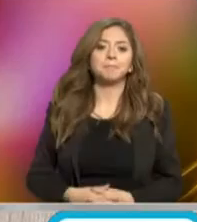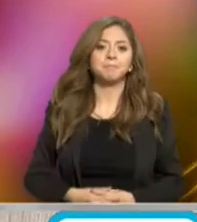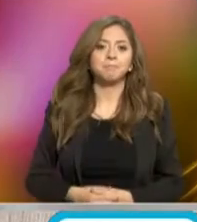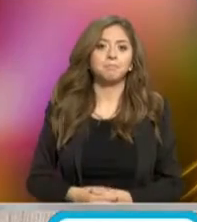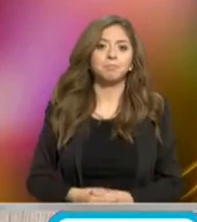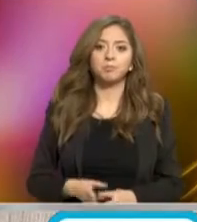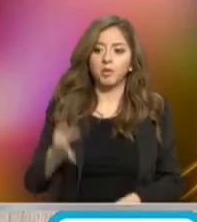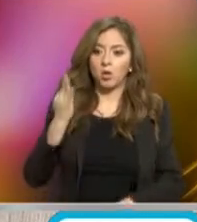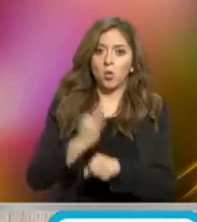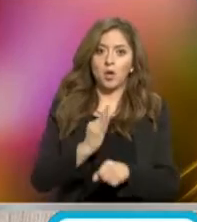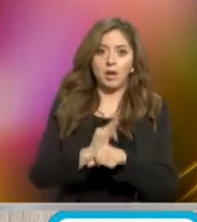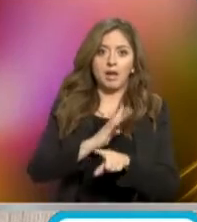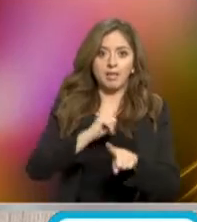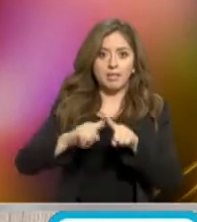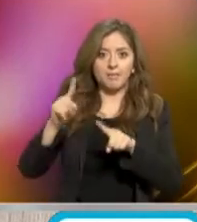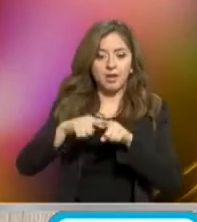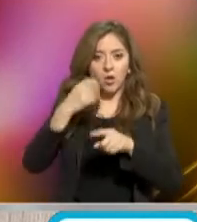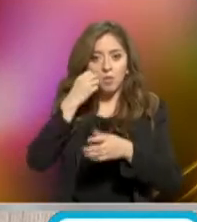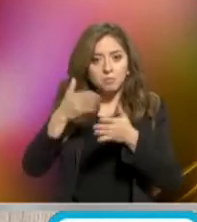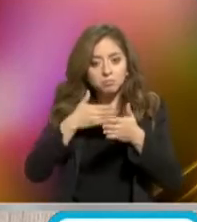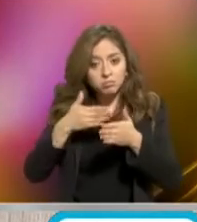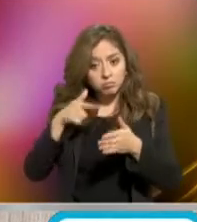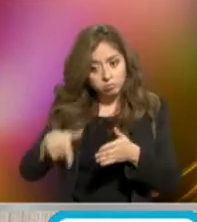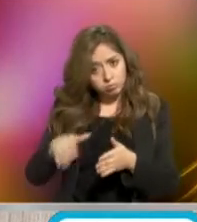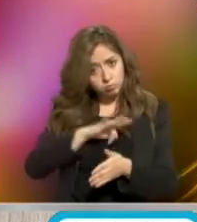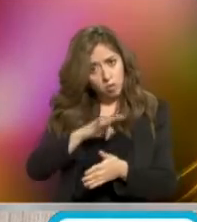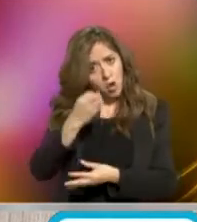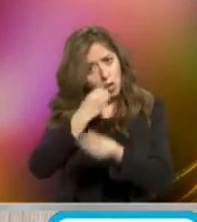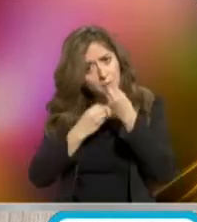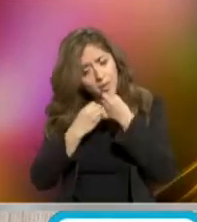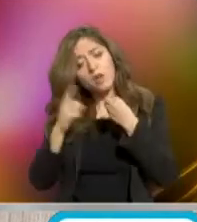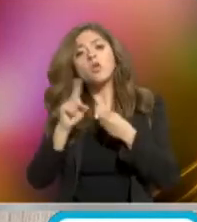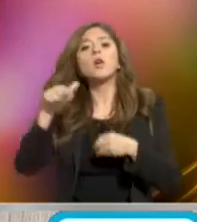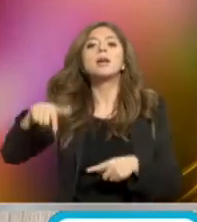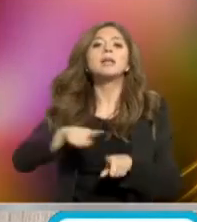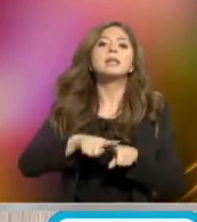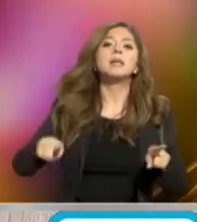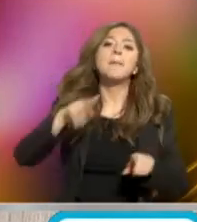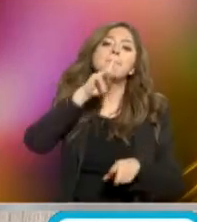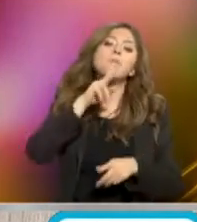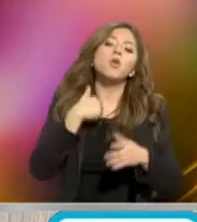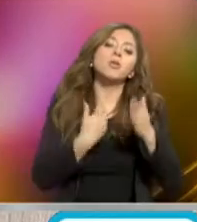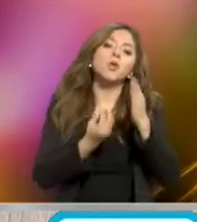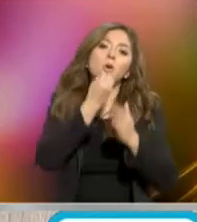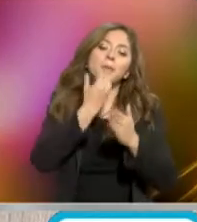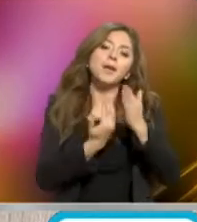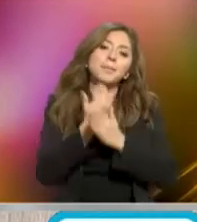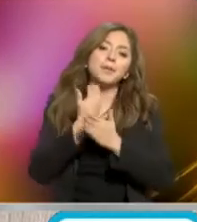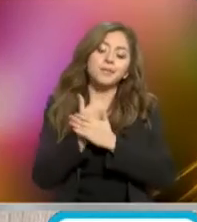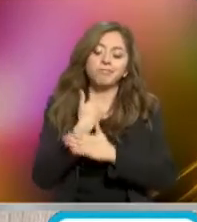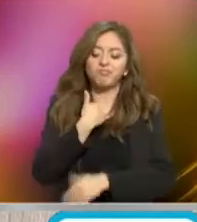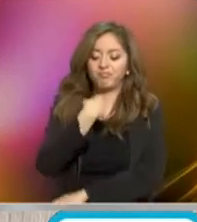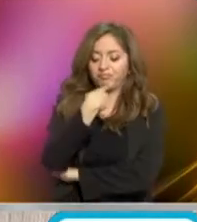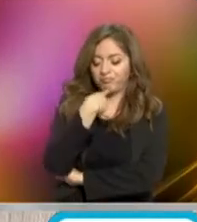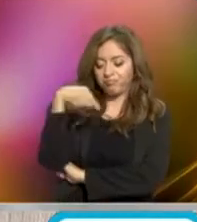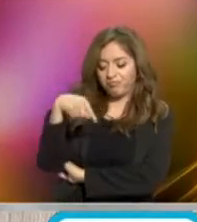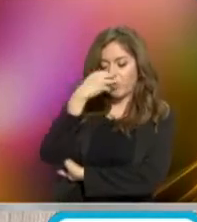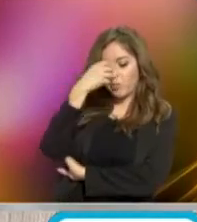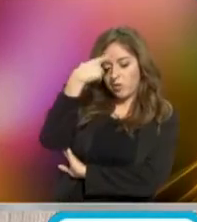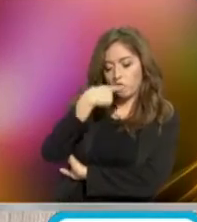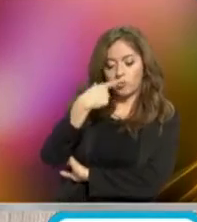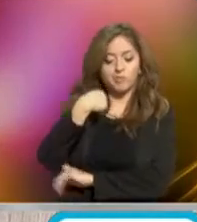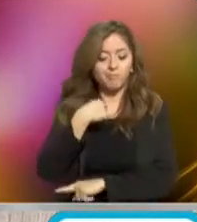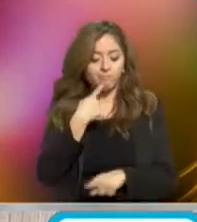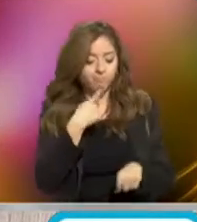desayuno. Opciones. Ya tenemos, esto podría ser como comida. Los tres yo creo que desayunos porque son muy ligeros. Esto yo le veo cara de cena. ¿Tú, Bueno. Gabriela? Yo le